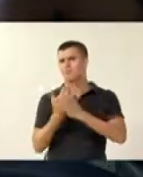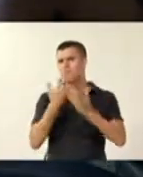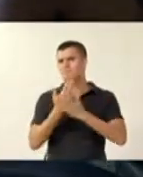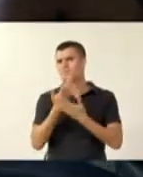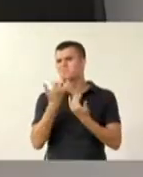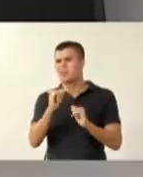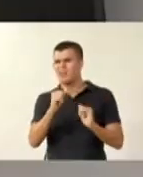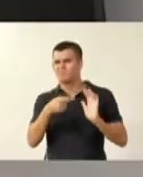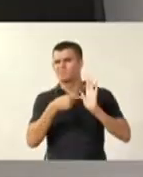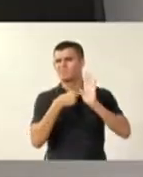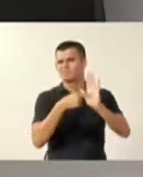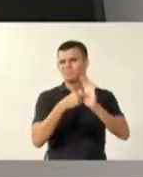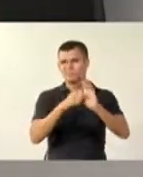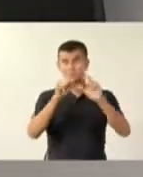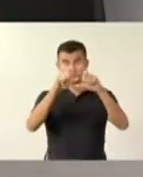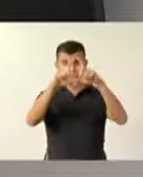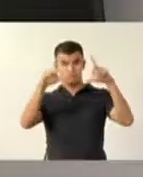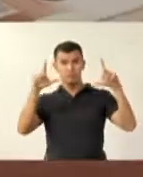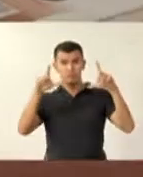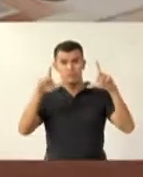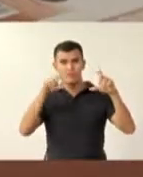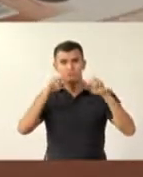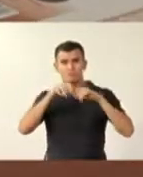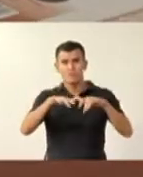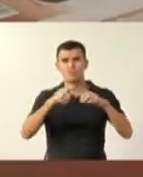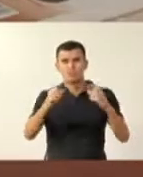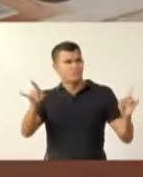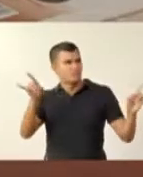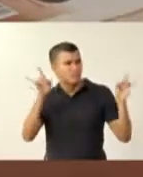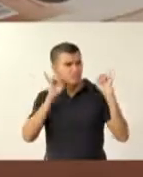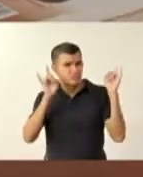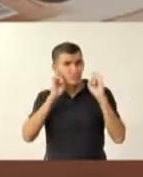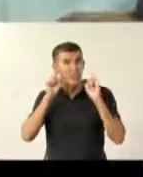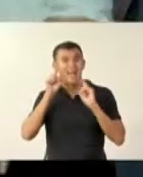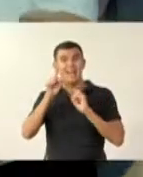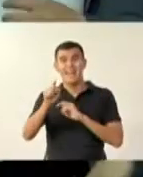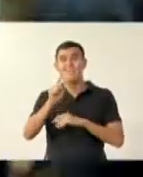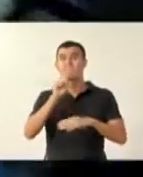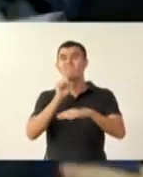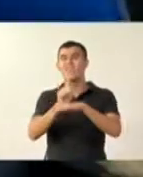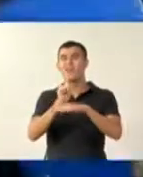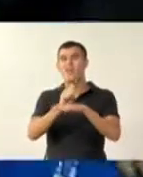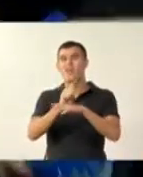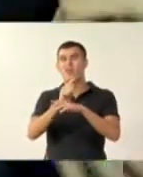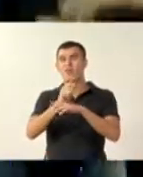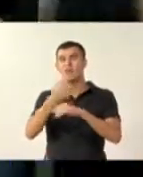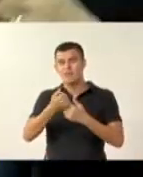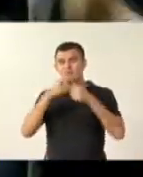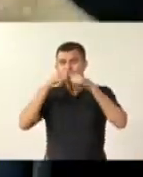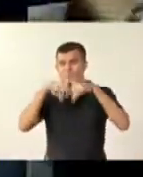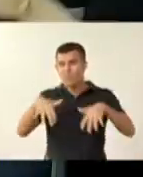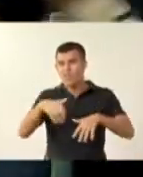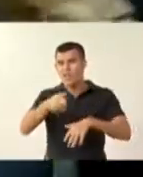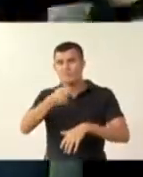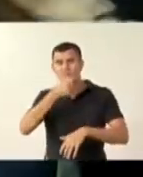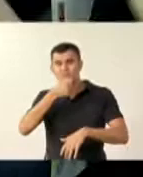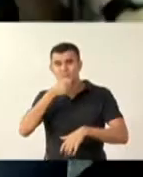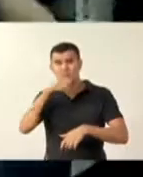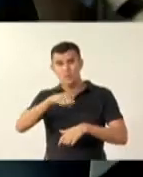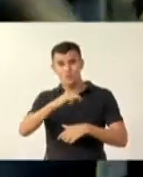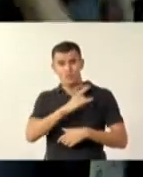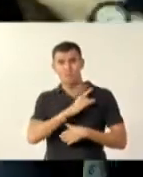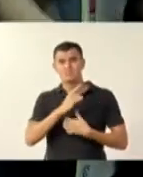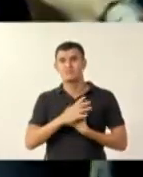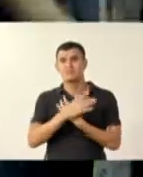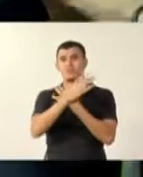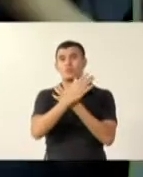productos audiovisuales, escritos, digitales y sonoros, la Facultad de Comunicación y Publicidad de la Universidad Santiago de